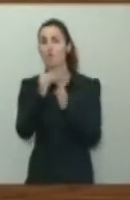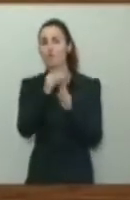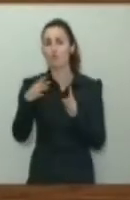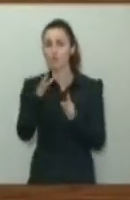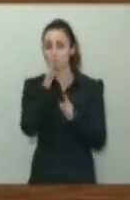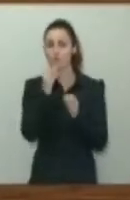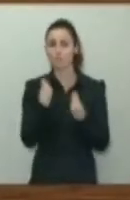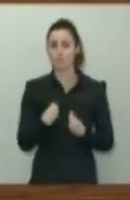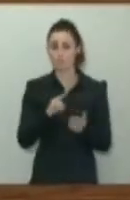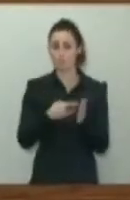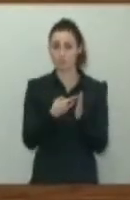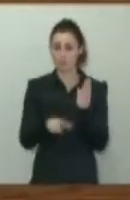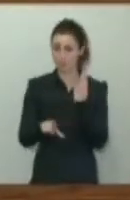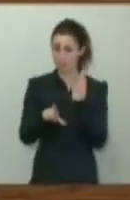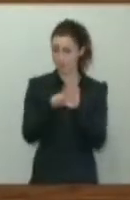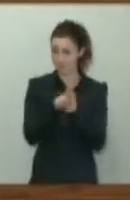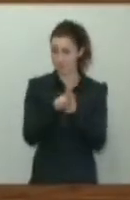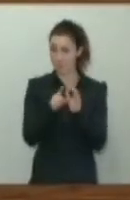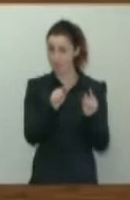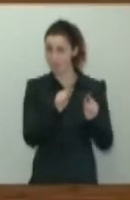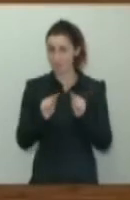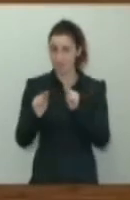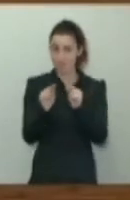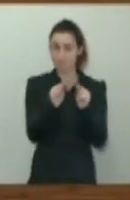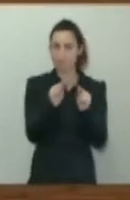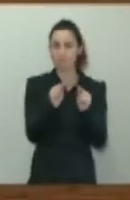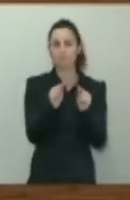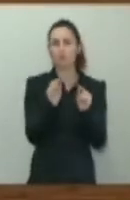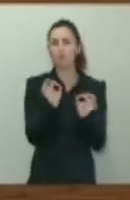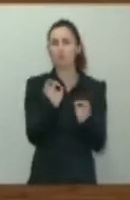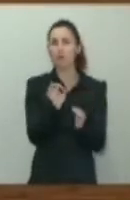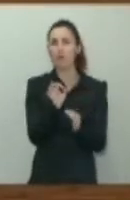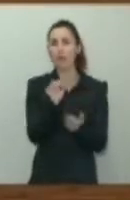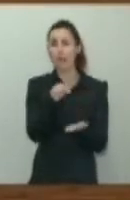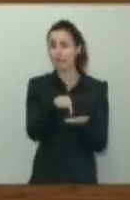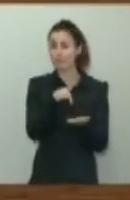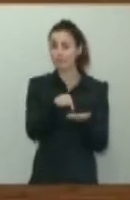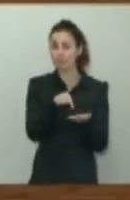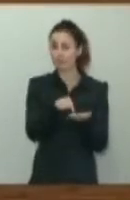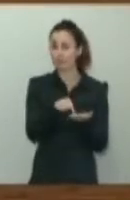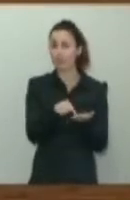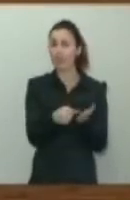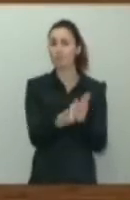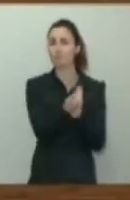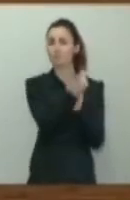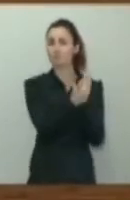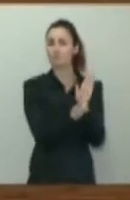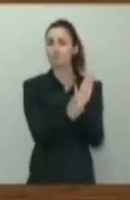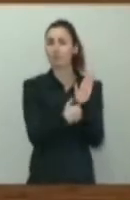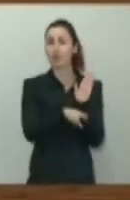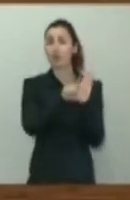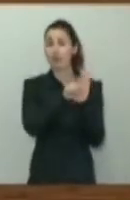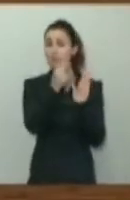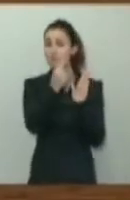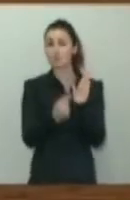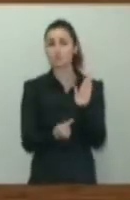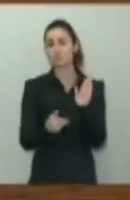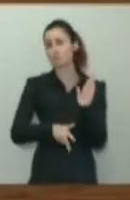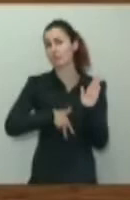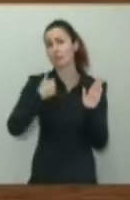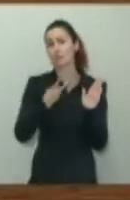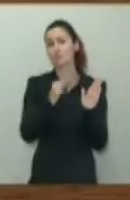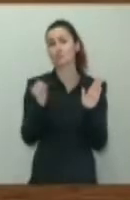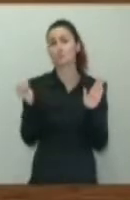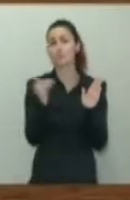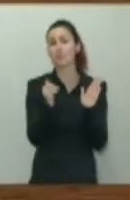ley que debatimos responde a una exigencia contemplada de manera expresa en la Ley de Presupuestos Generales del Principado de Asturias de